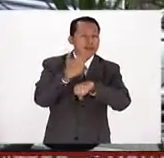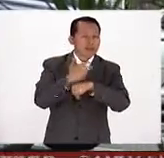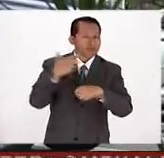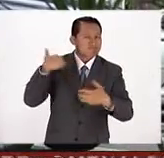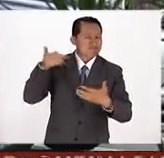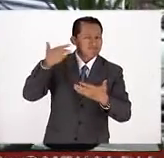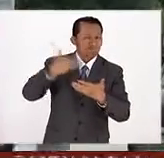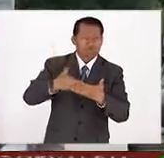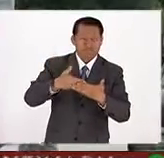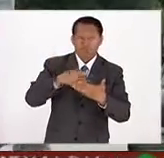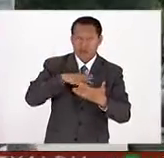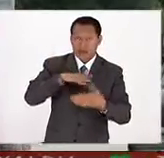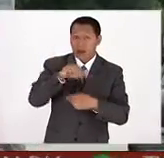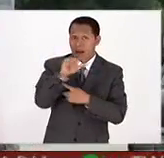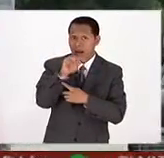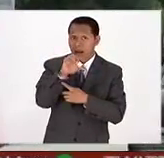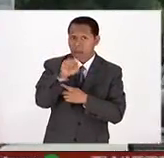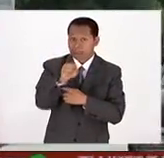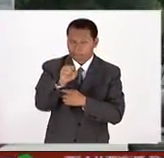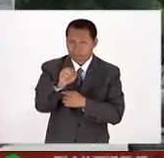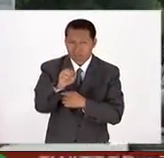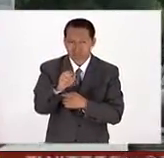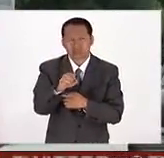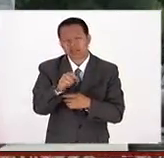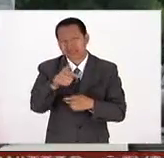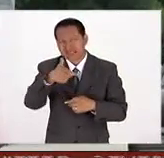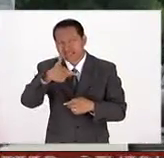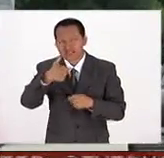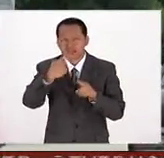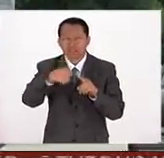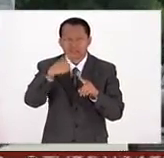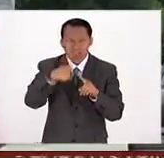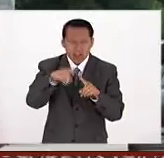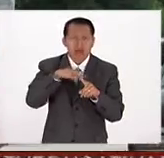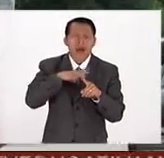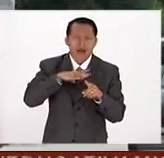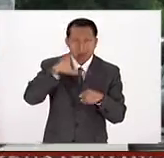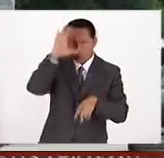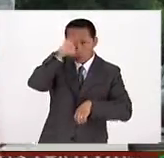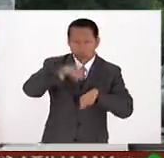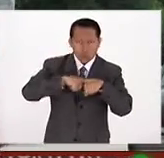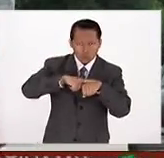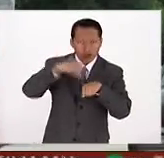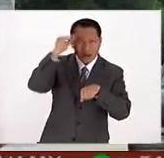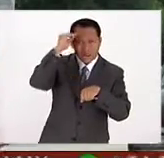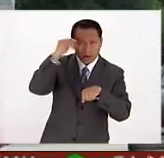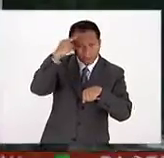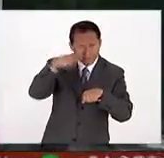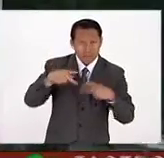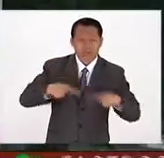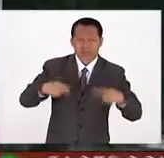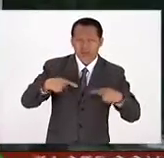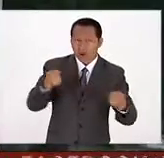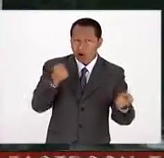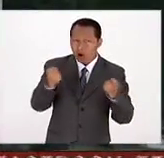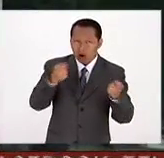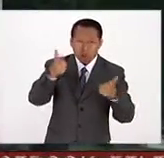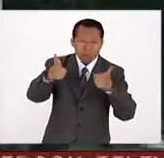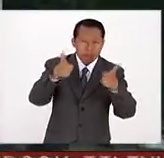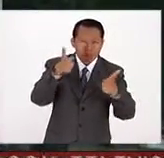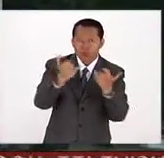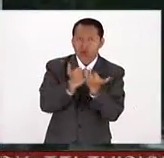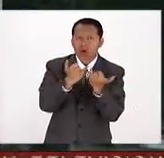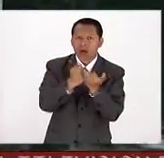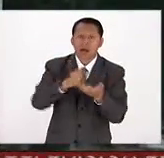tema de las armas, el tema del miedo, esta cultura del terror para poder controlar a la población y también los miedos más